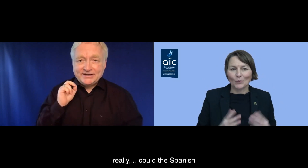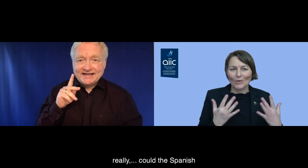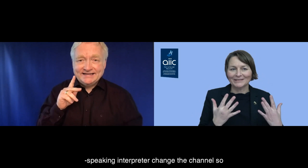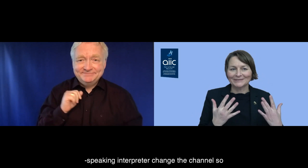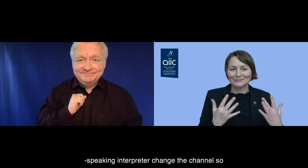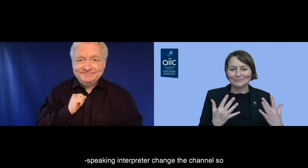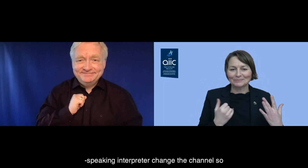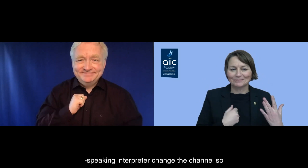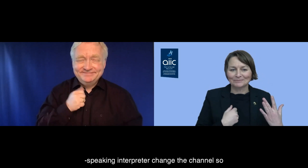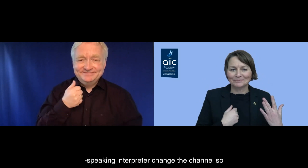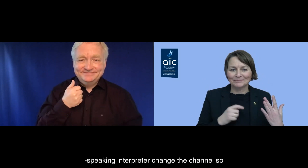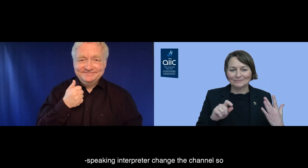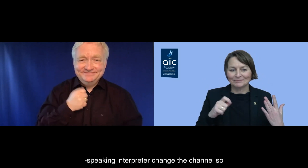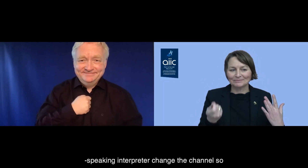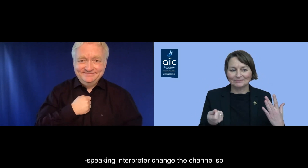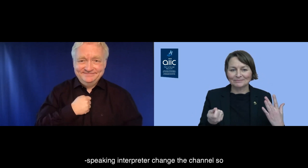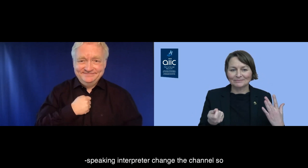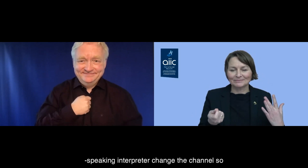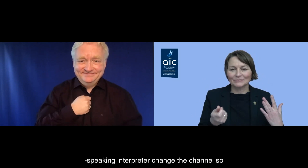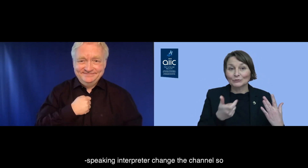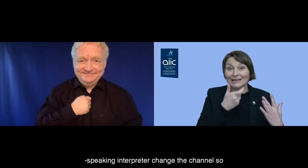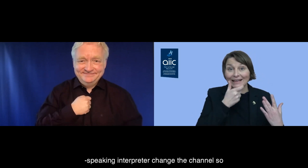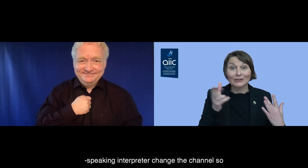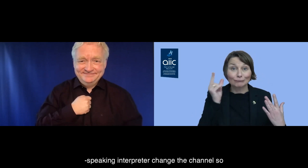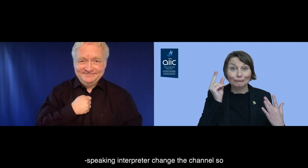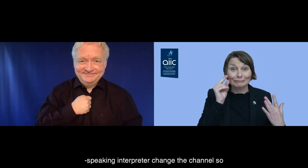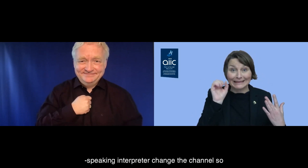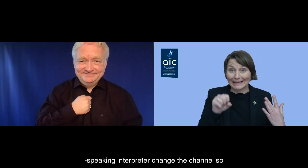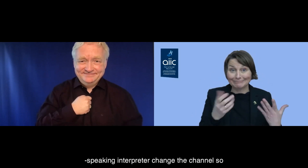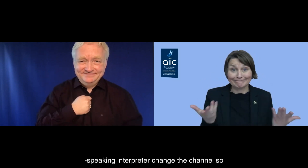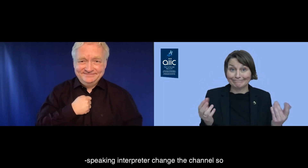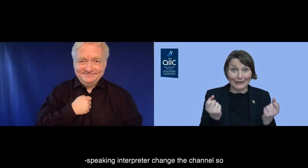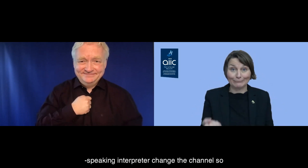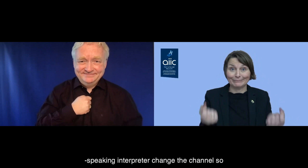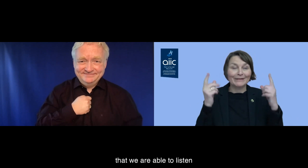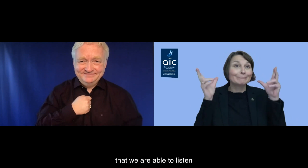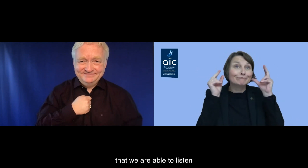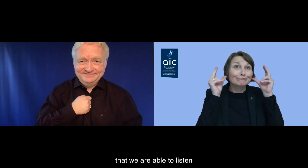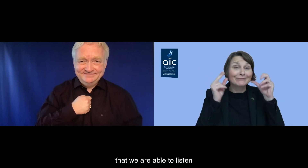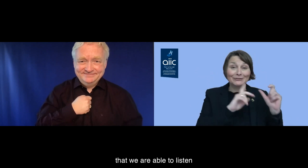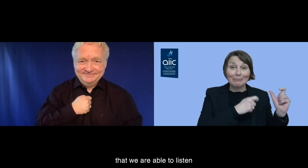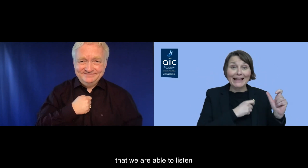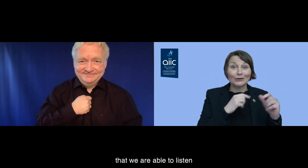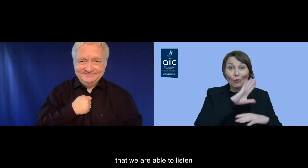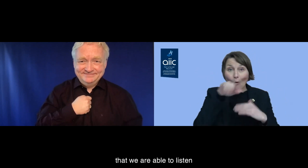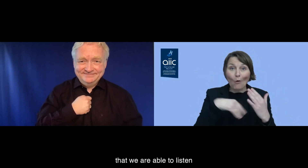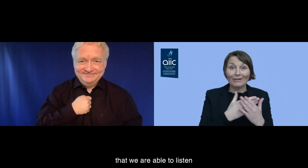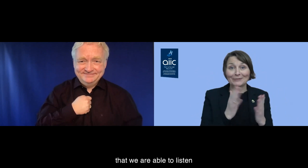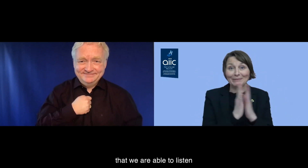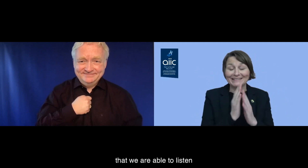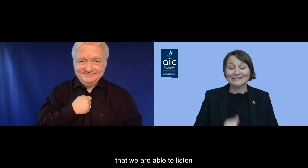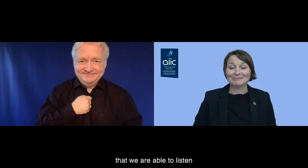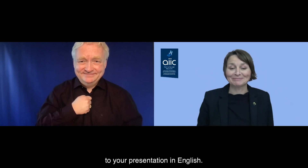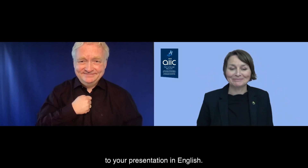speaking interpreter change Por the- favor, ¿puede cambiar el canal? that we are Quienes están hablando en español para